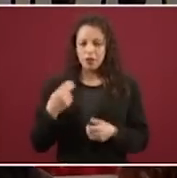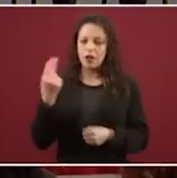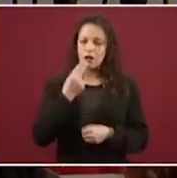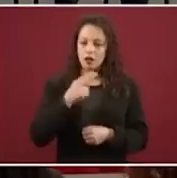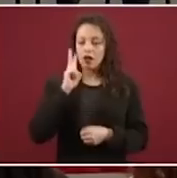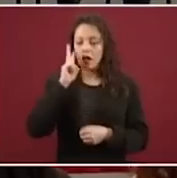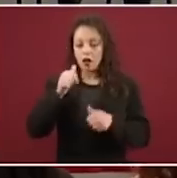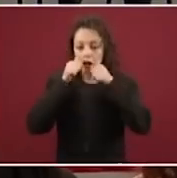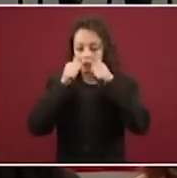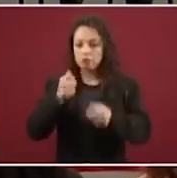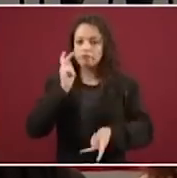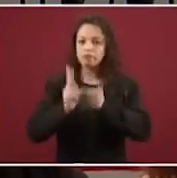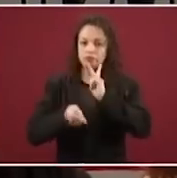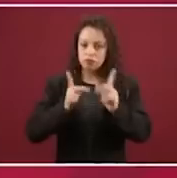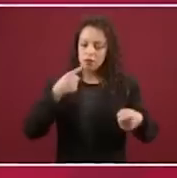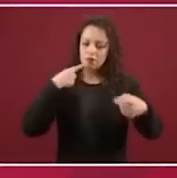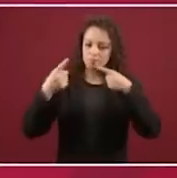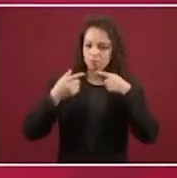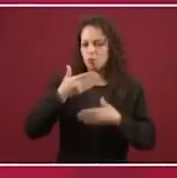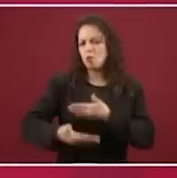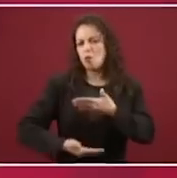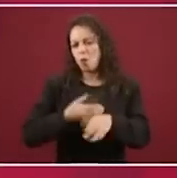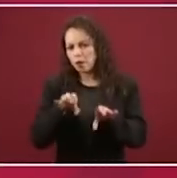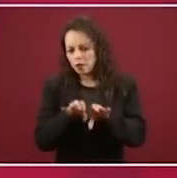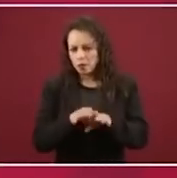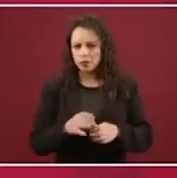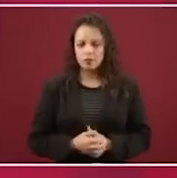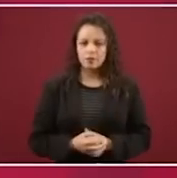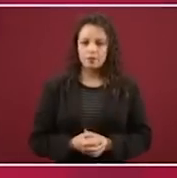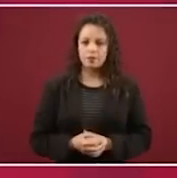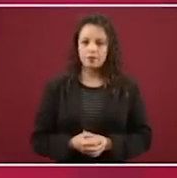dialogar, pero no es